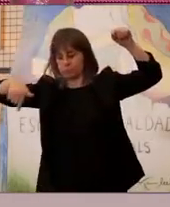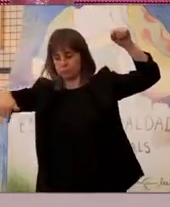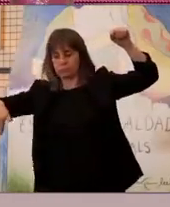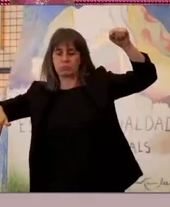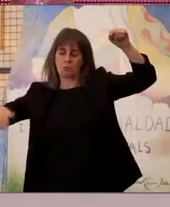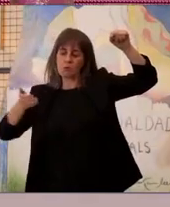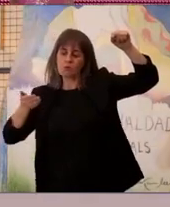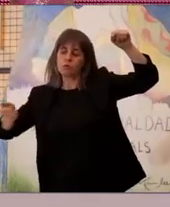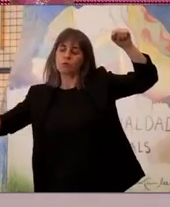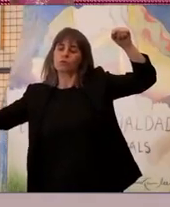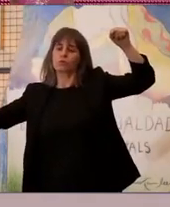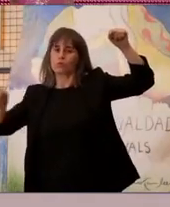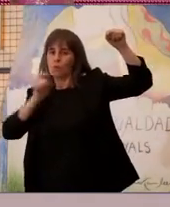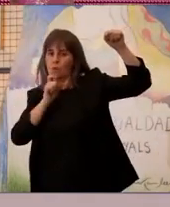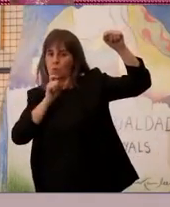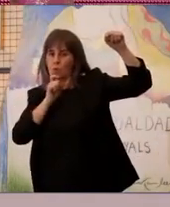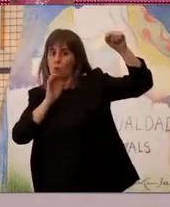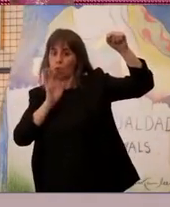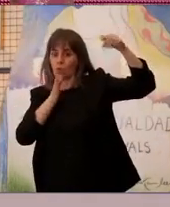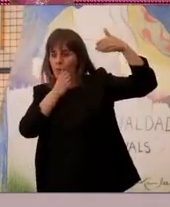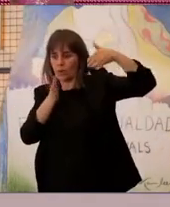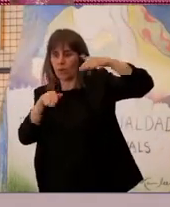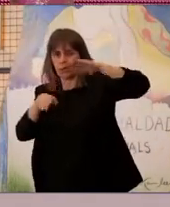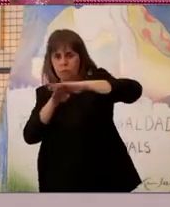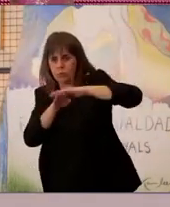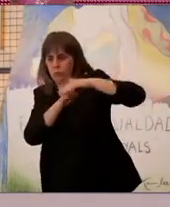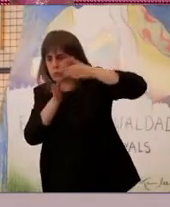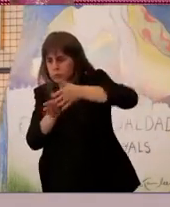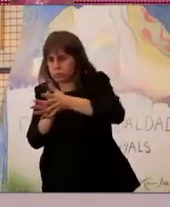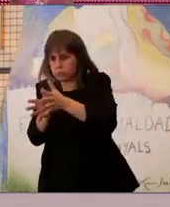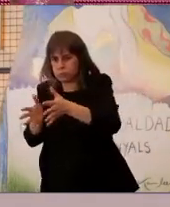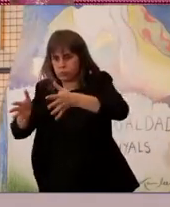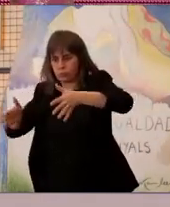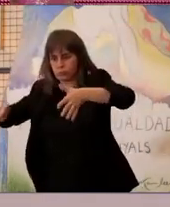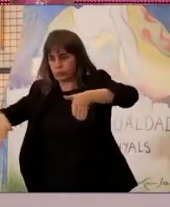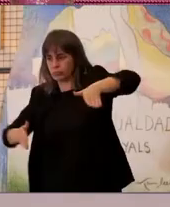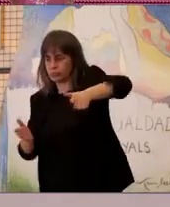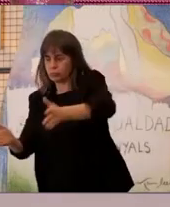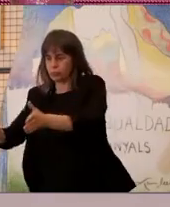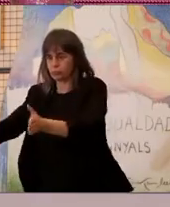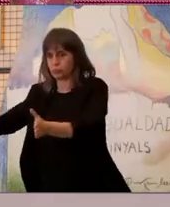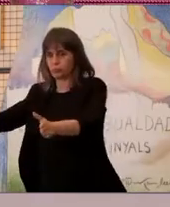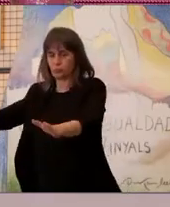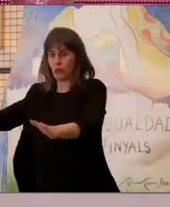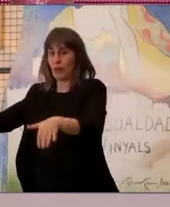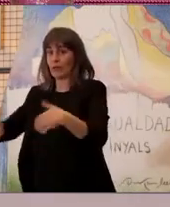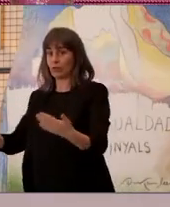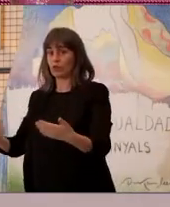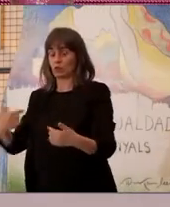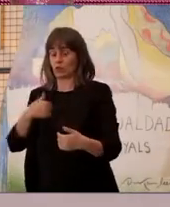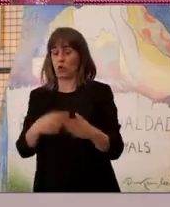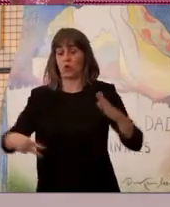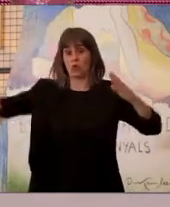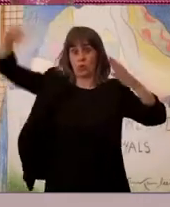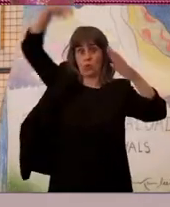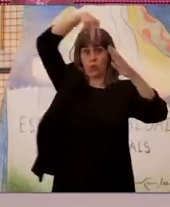es este pero claro el río sigue y luego cae luego se ensancha y luego Y entonces cuando tú estás arriba de